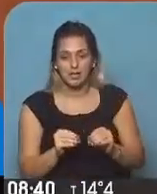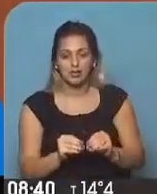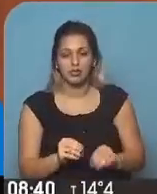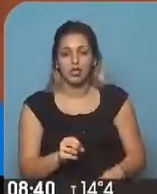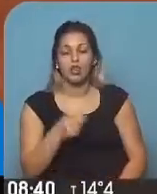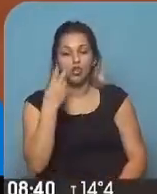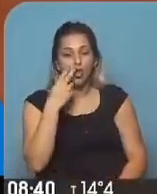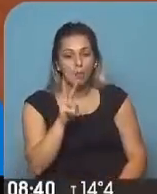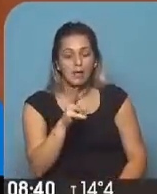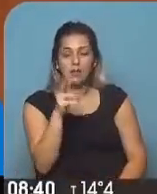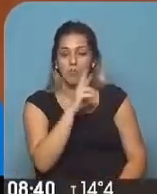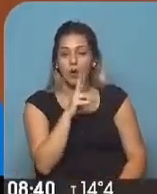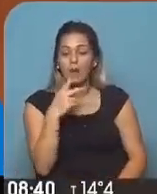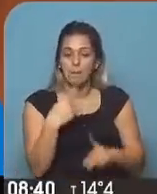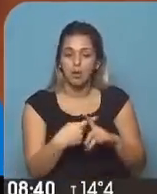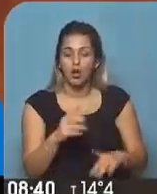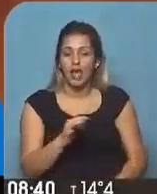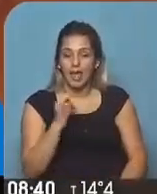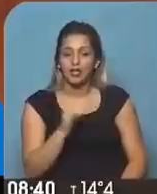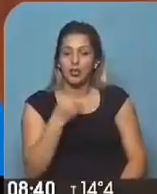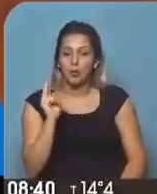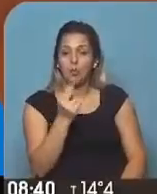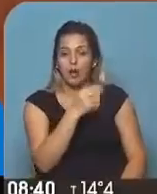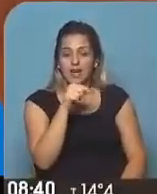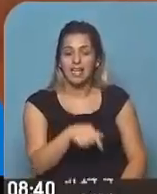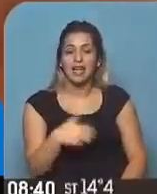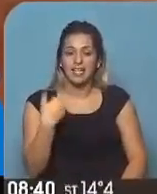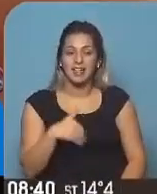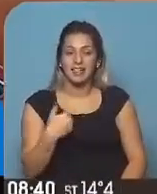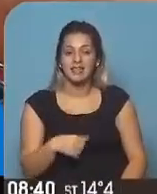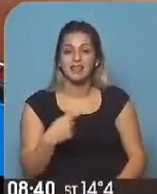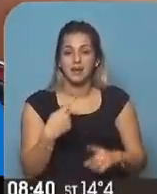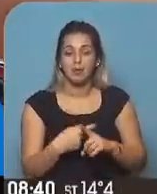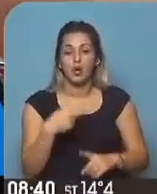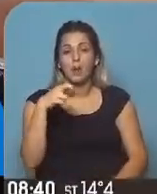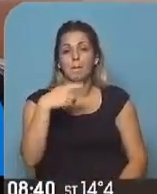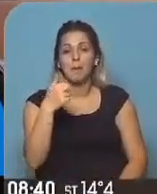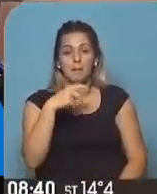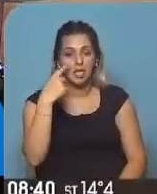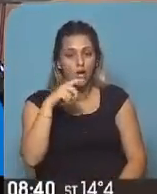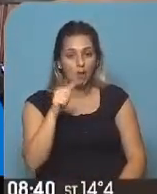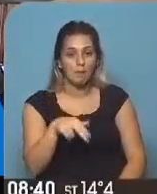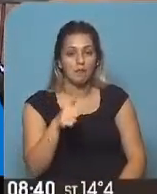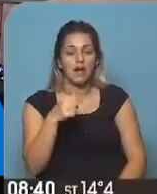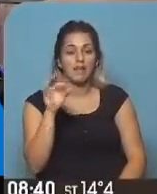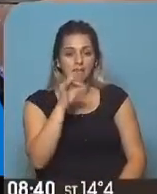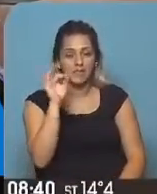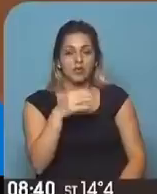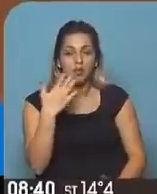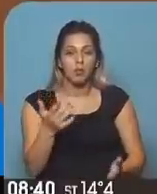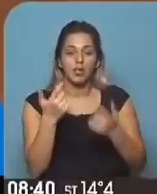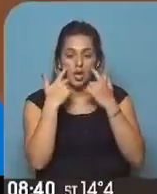2.000 mujeres por año mueren en la Argentina por el papilomavirus. Por ejemplo, prestarle atención a esos